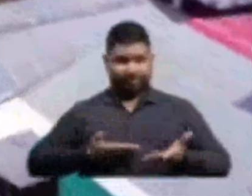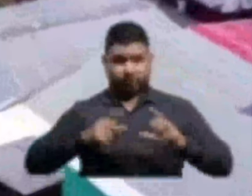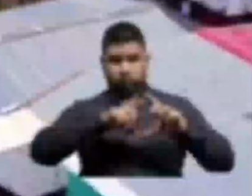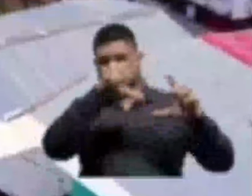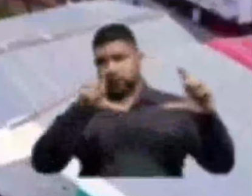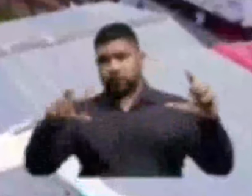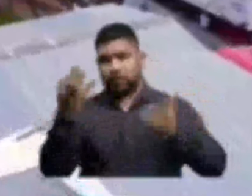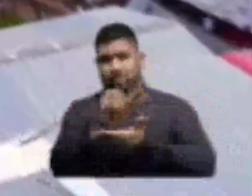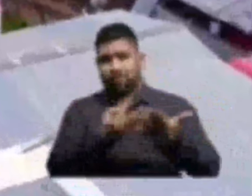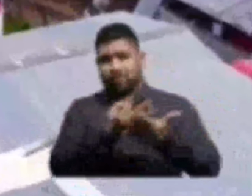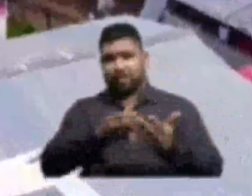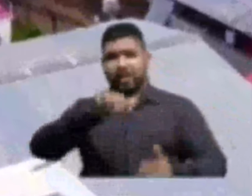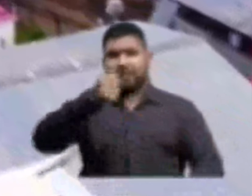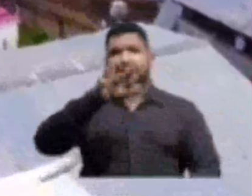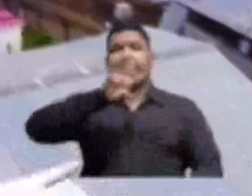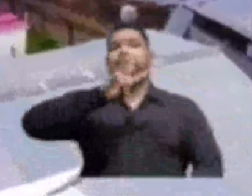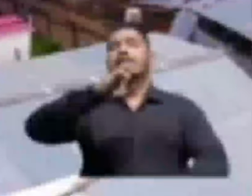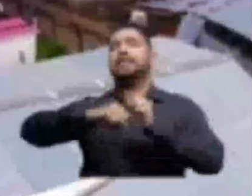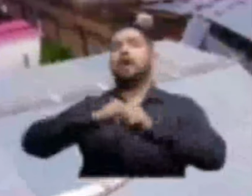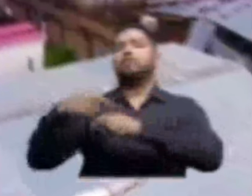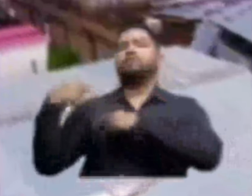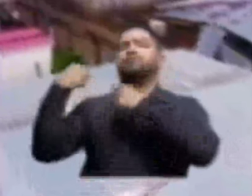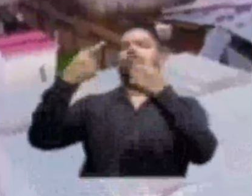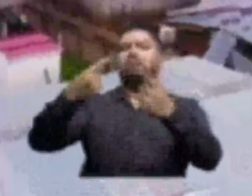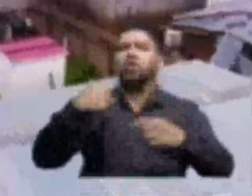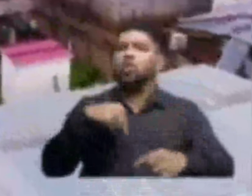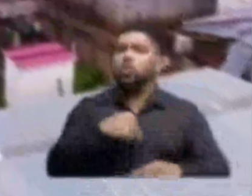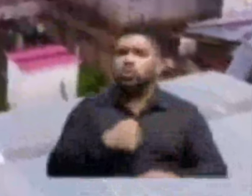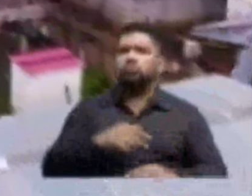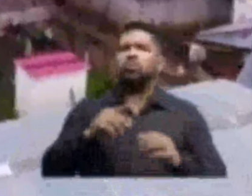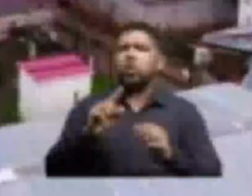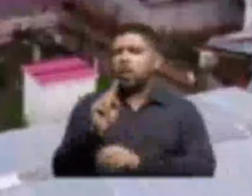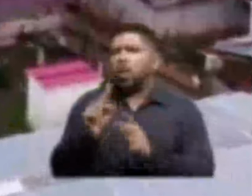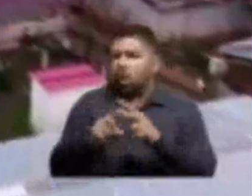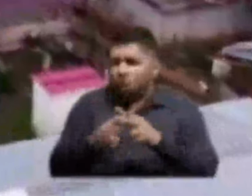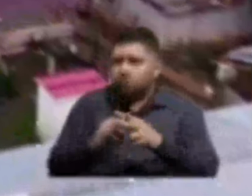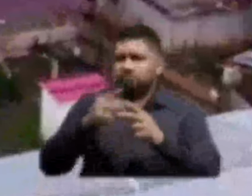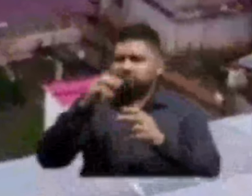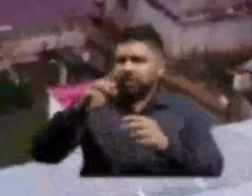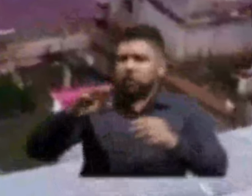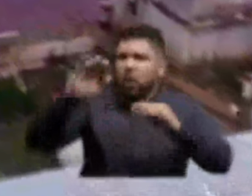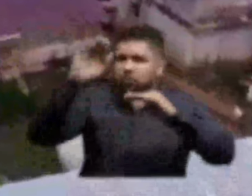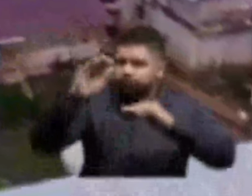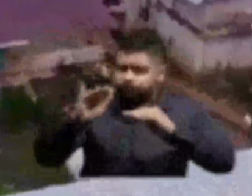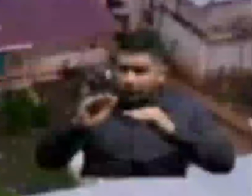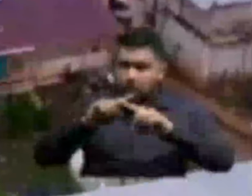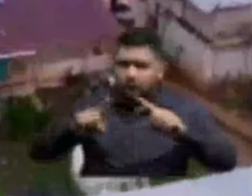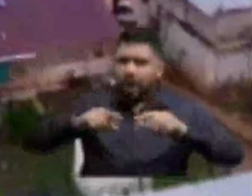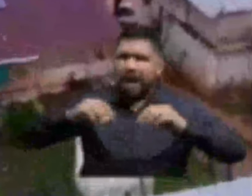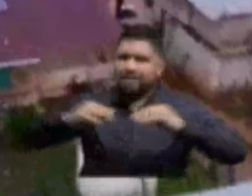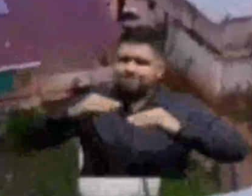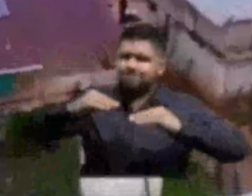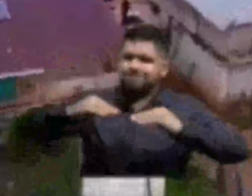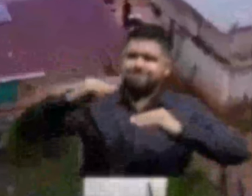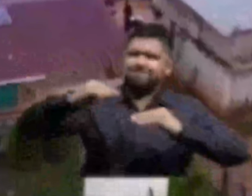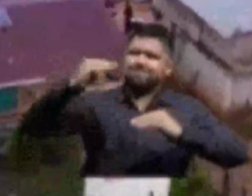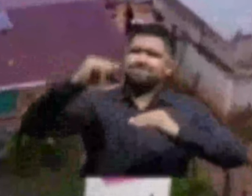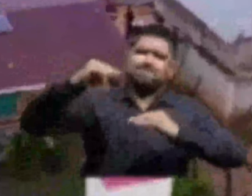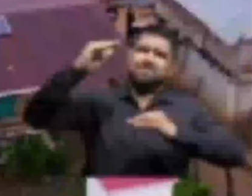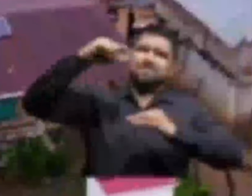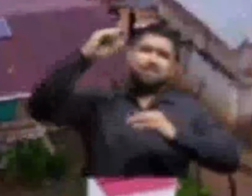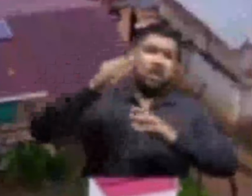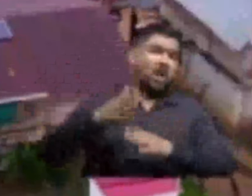16 años que tiene nosotros lo hemos hecho a menor escala los primeros años pero hemos intensificado esta situación y los recursos que